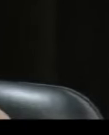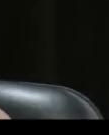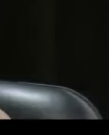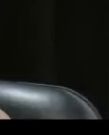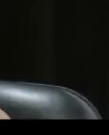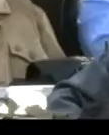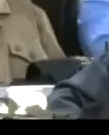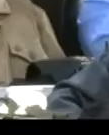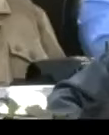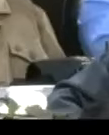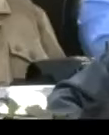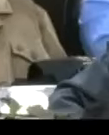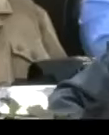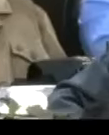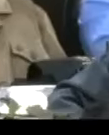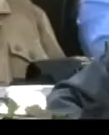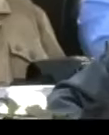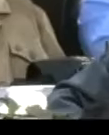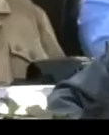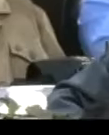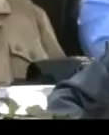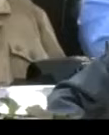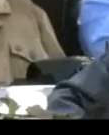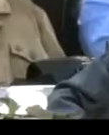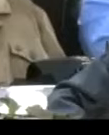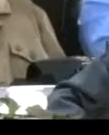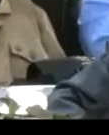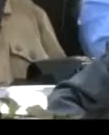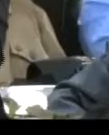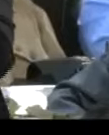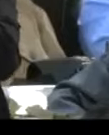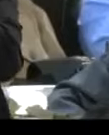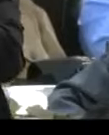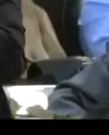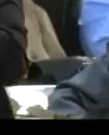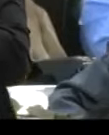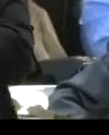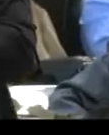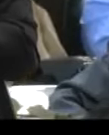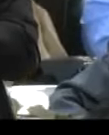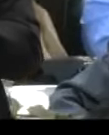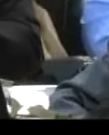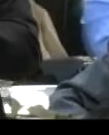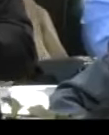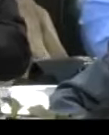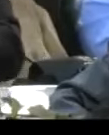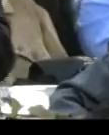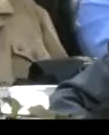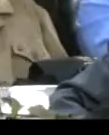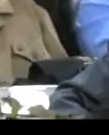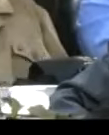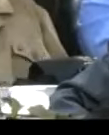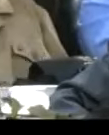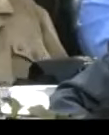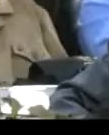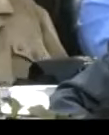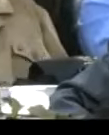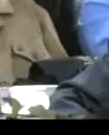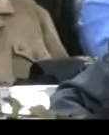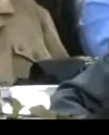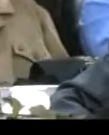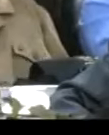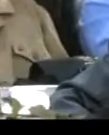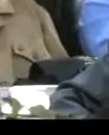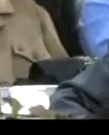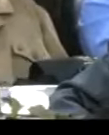nos bloquearan y las que hicieron que nos cerraran las puertas para acceder y, bueno, para desarrollarnos plenamente,